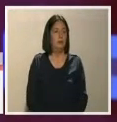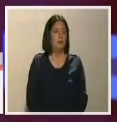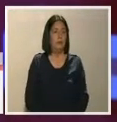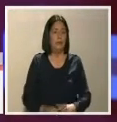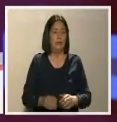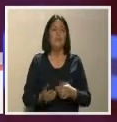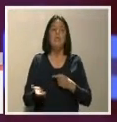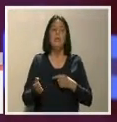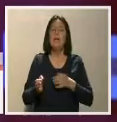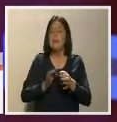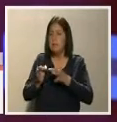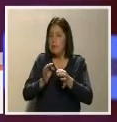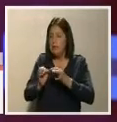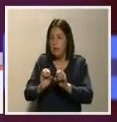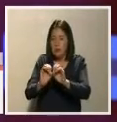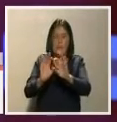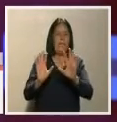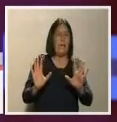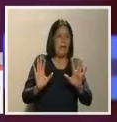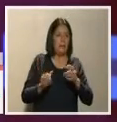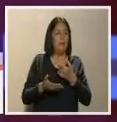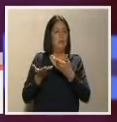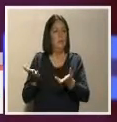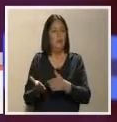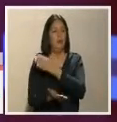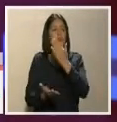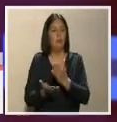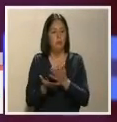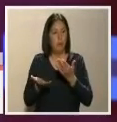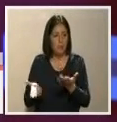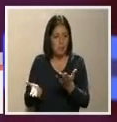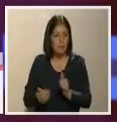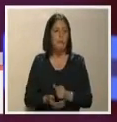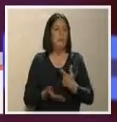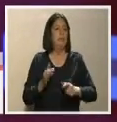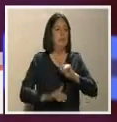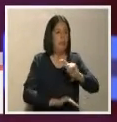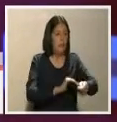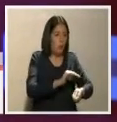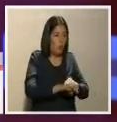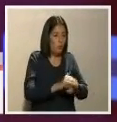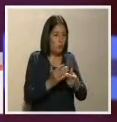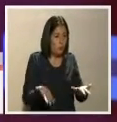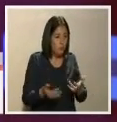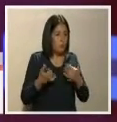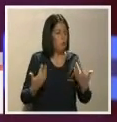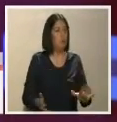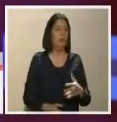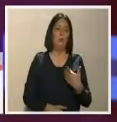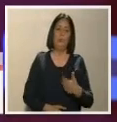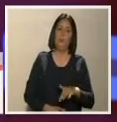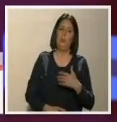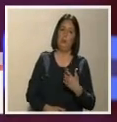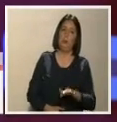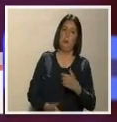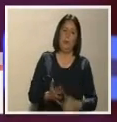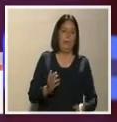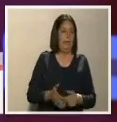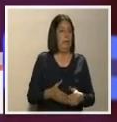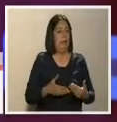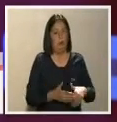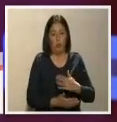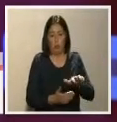y transparencia frente a los problemas de corrupción que están llevando a la